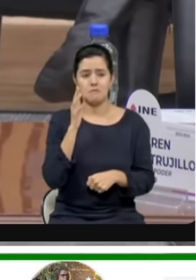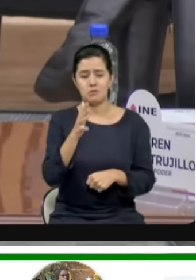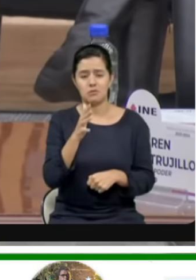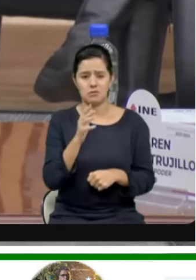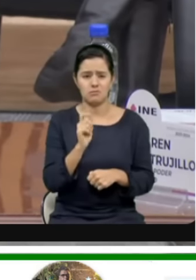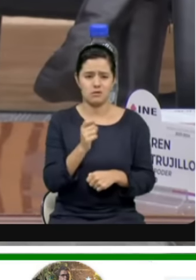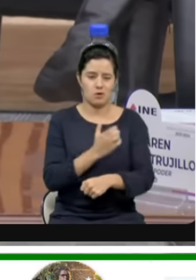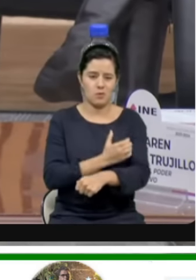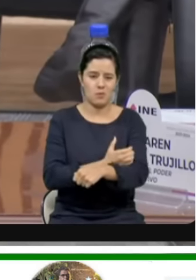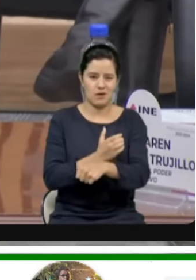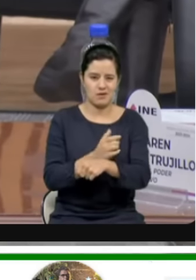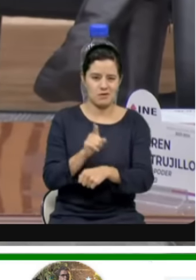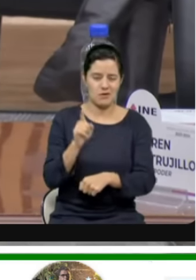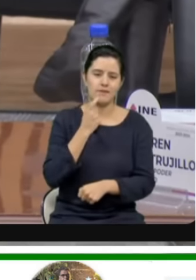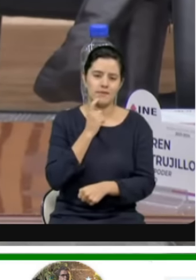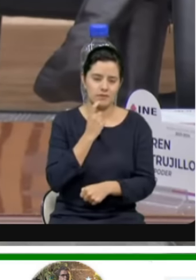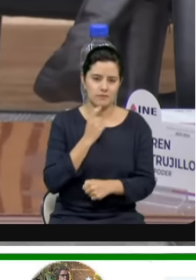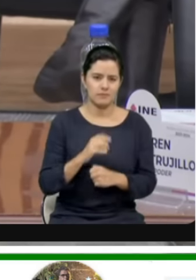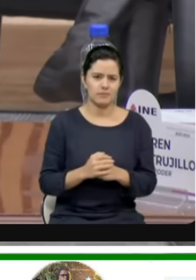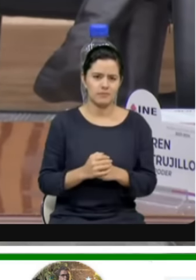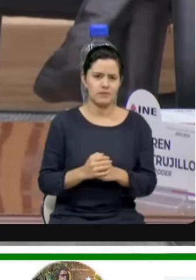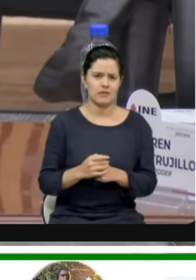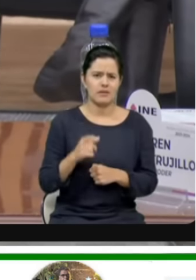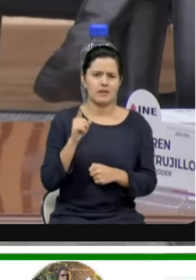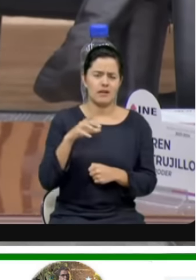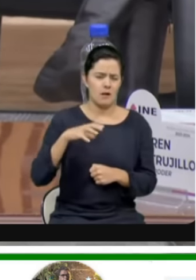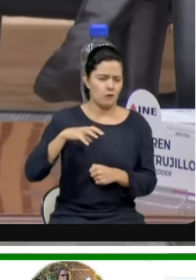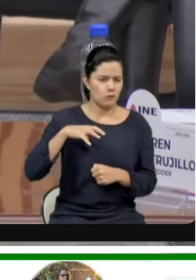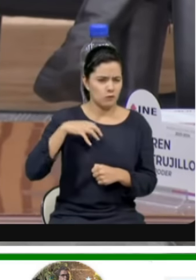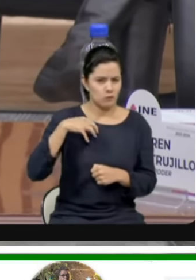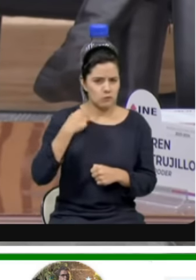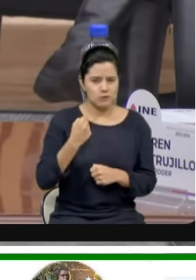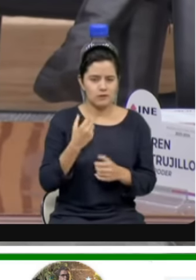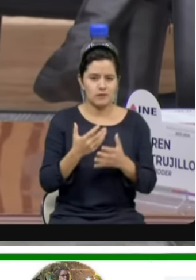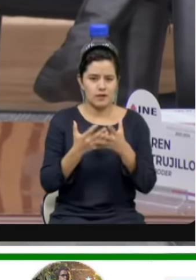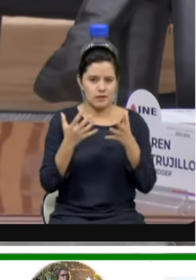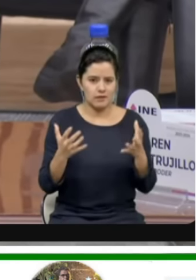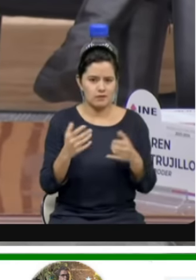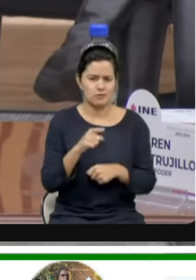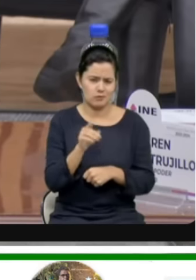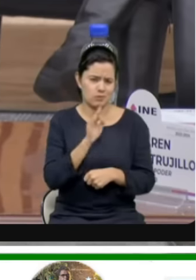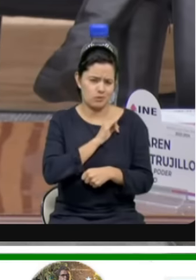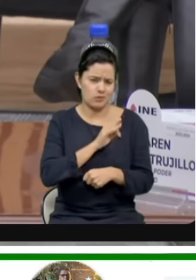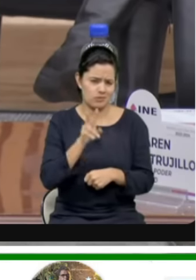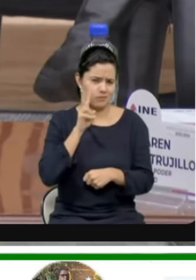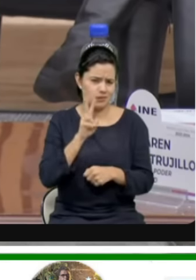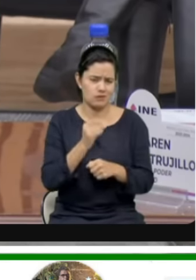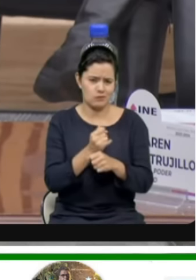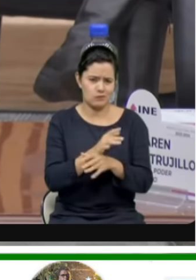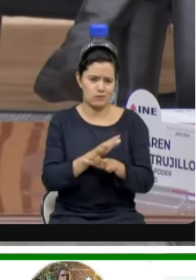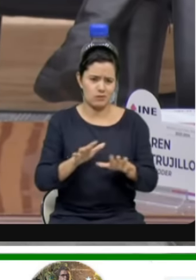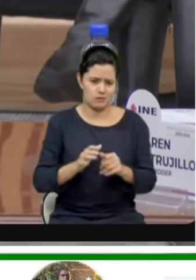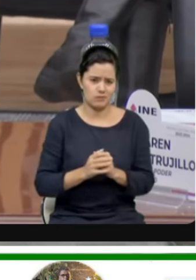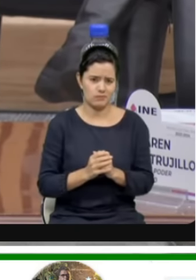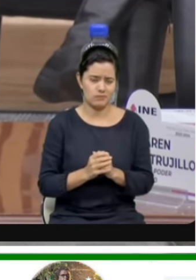del compañero Andrés Manuel López Obrador que ha hecho un gran esfuerzo y ahí están los indicadores por sacar